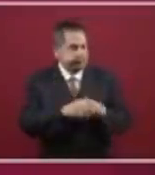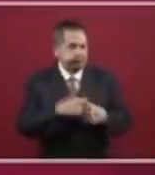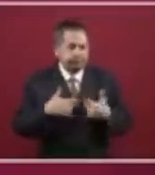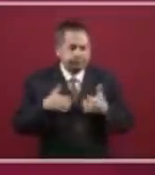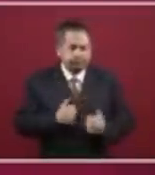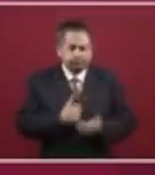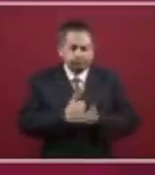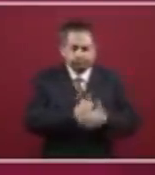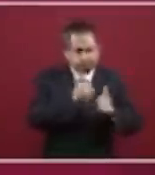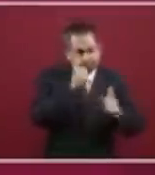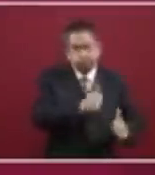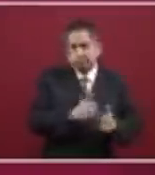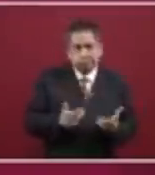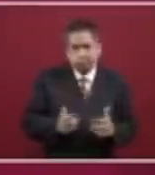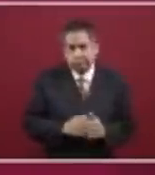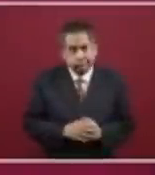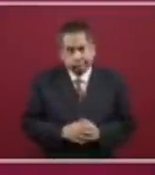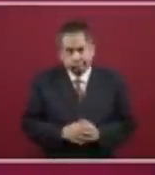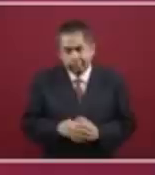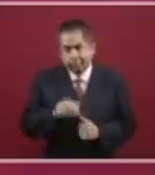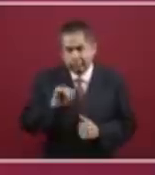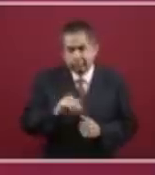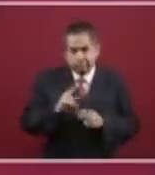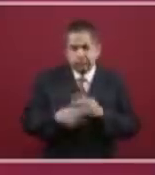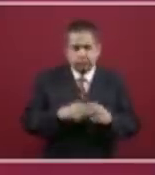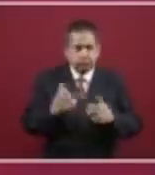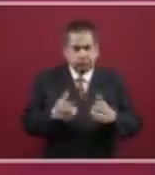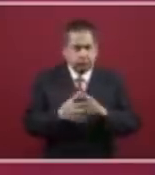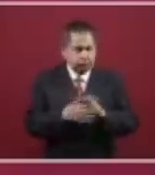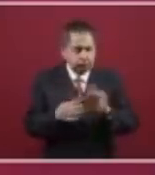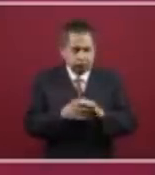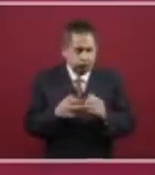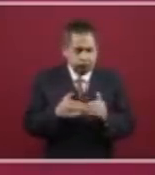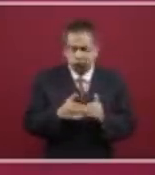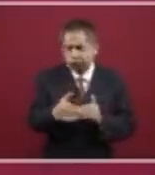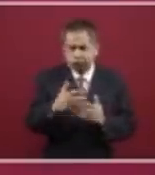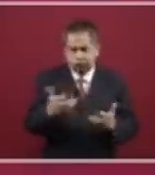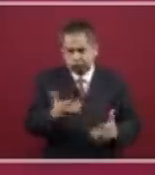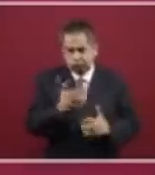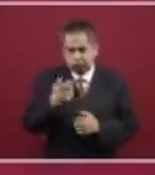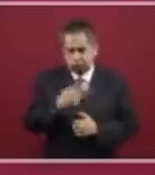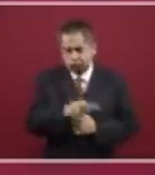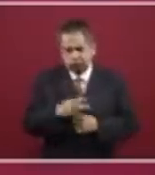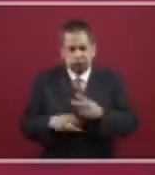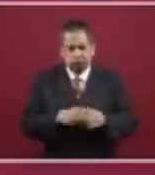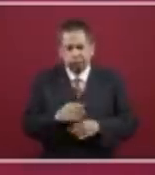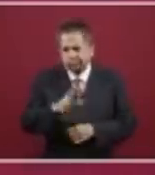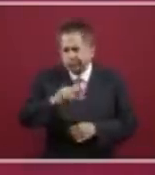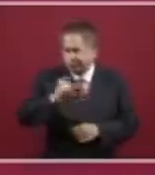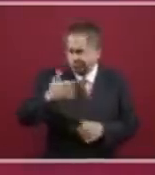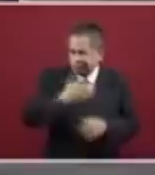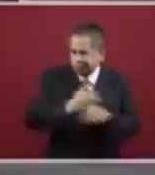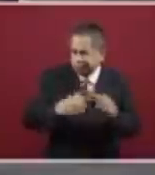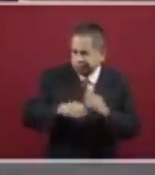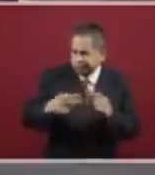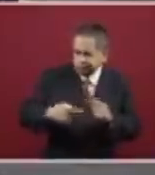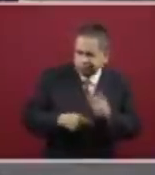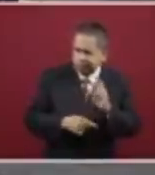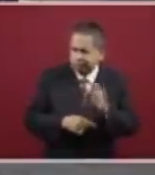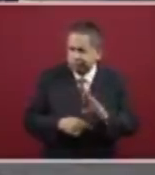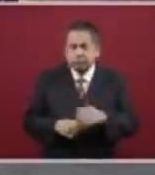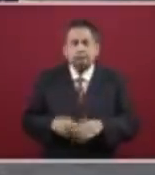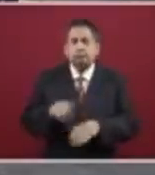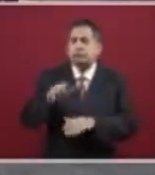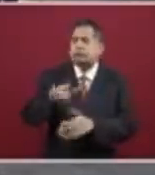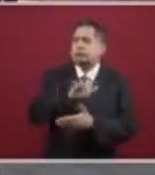Entonces, vamos a llevar a cabo esta acción. Pero me preguntaste otra cosa. Sí, sobre la